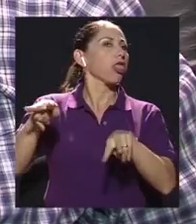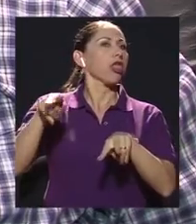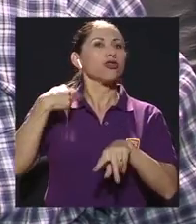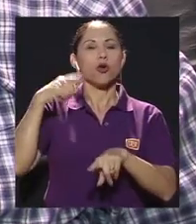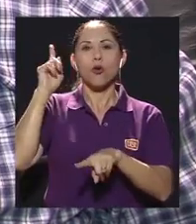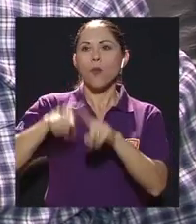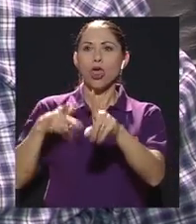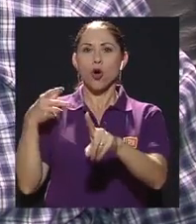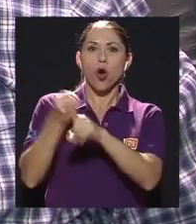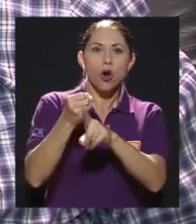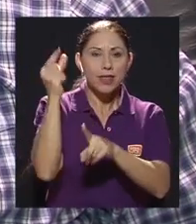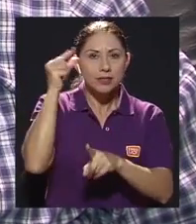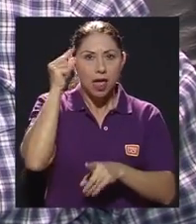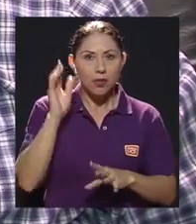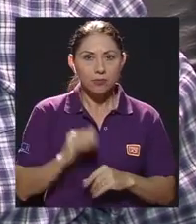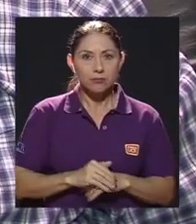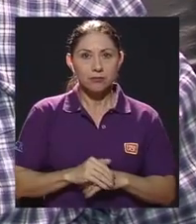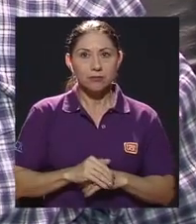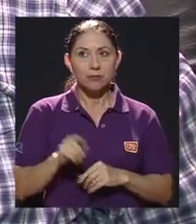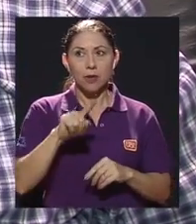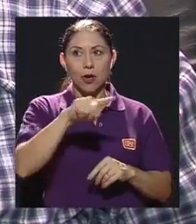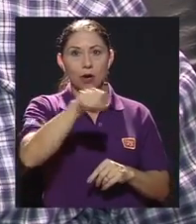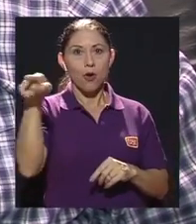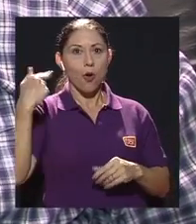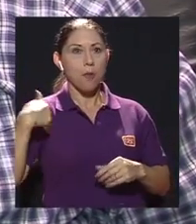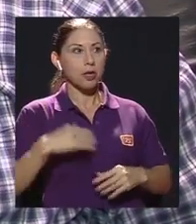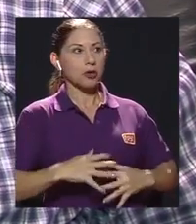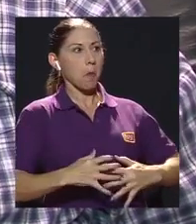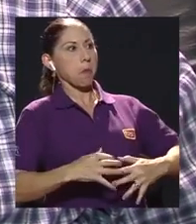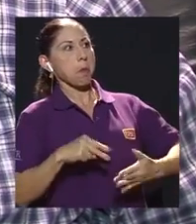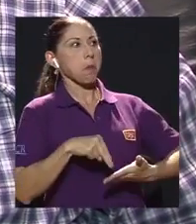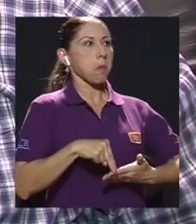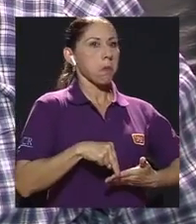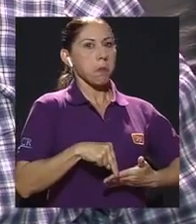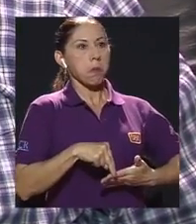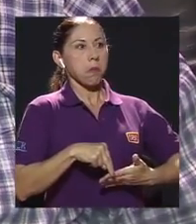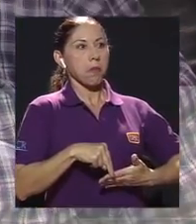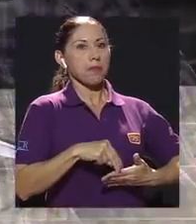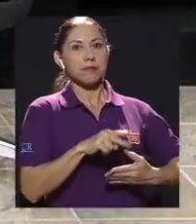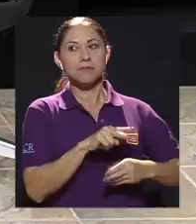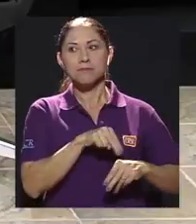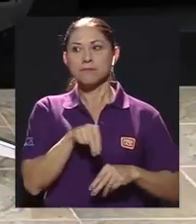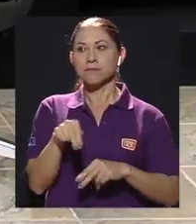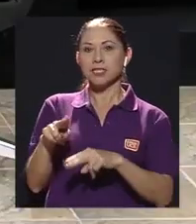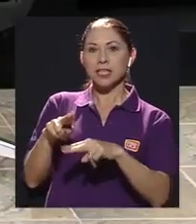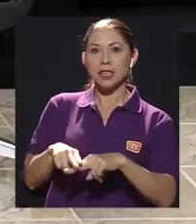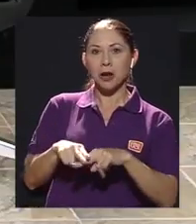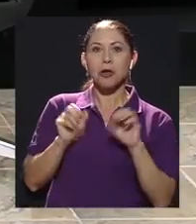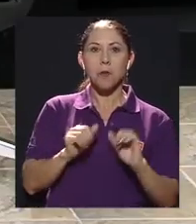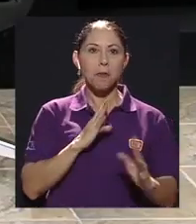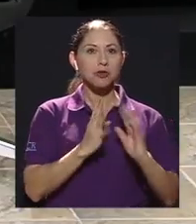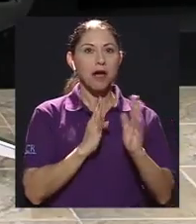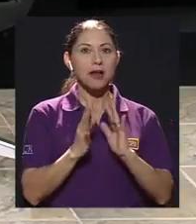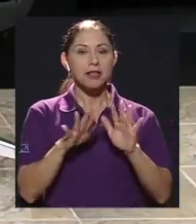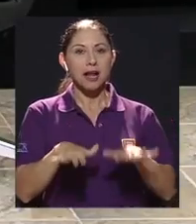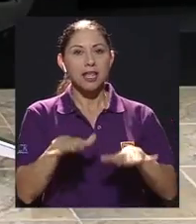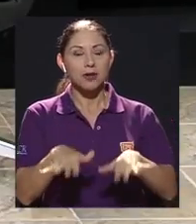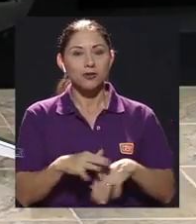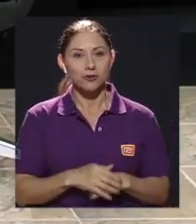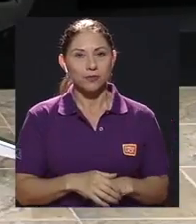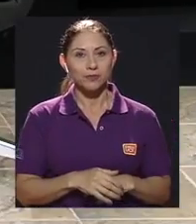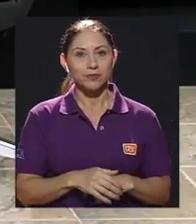Estado. Los panzones se sentaron y pudimos seguir hablando tranquilos, ¿verdad? Randall,